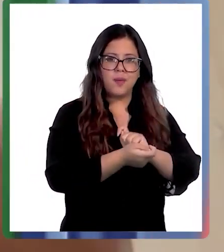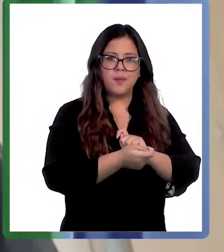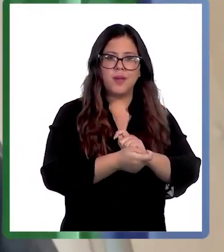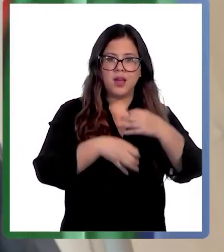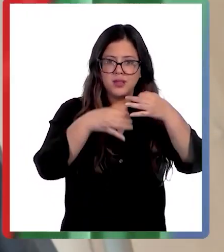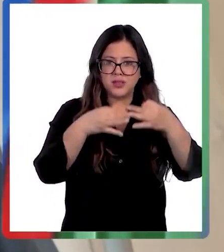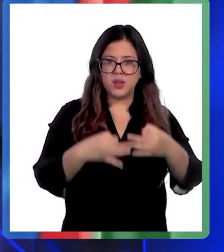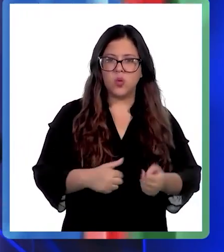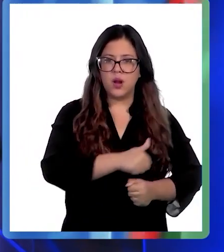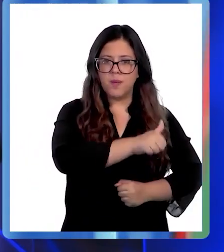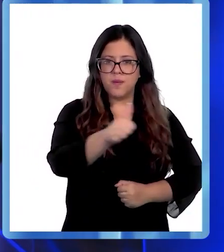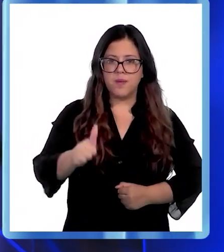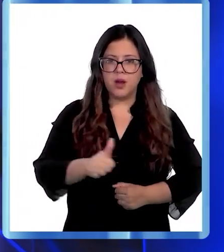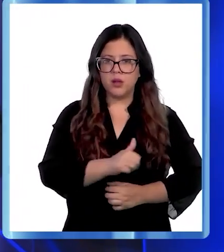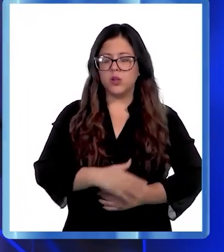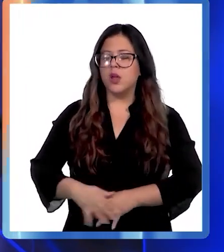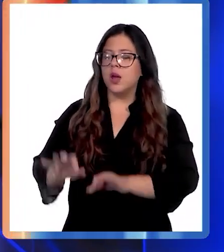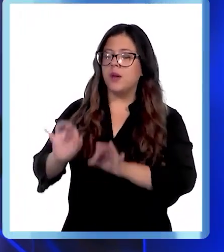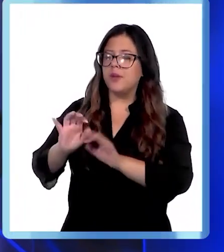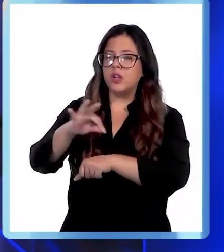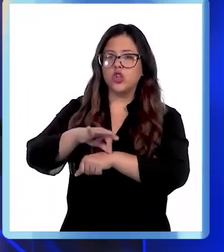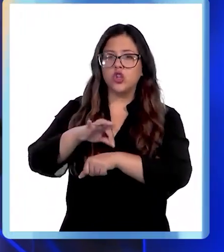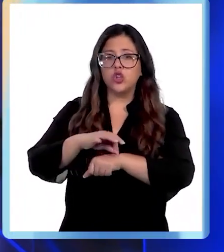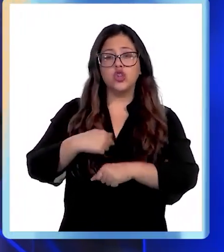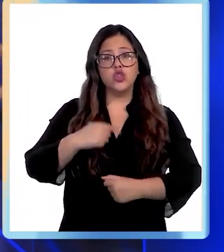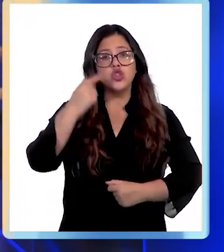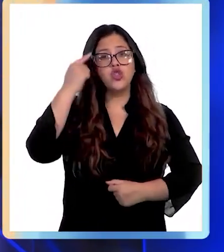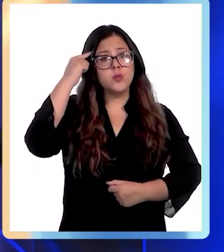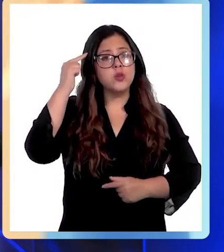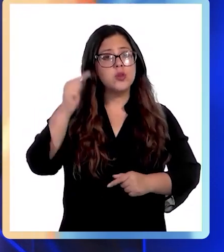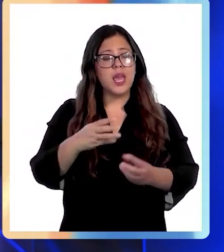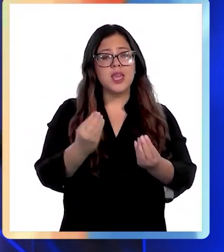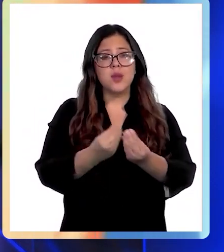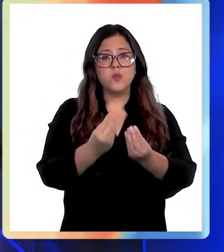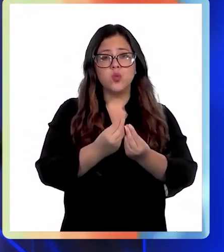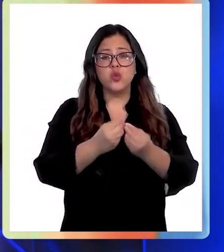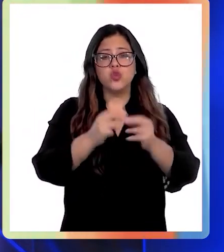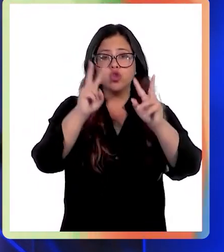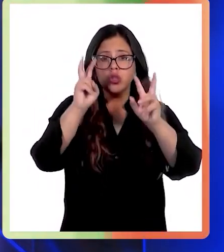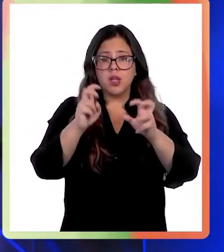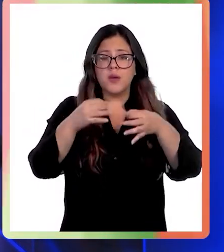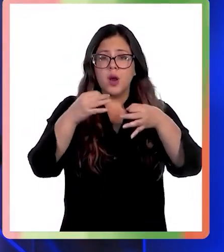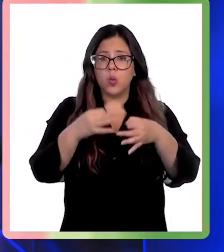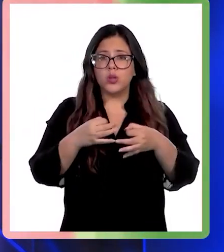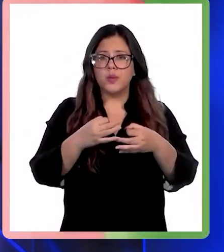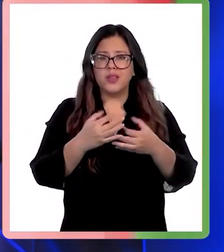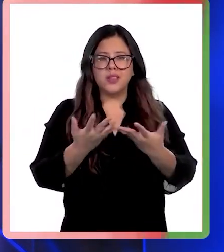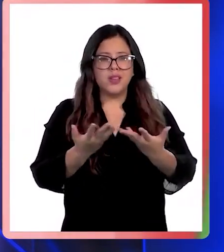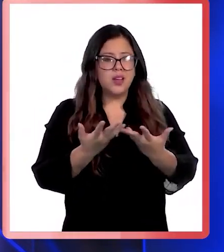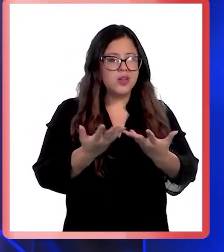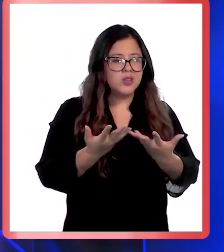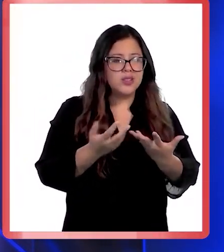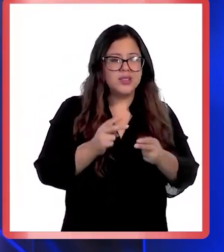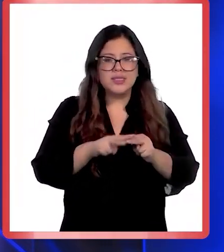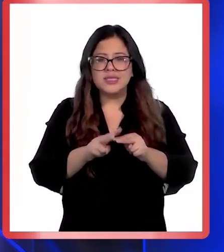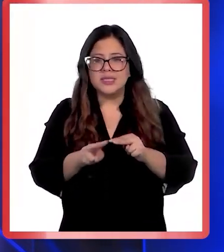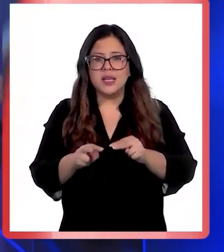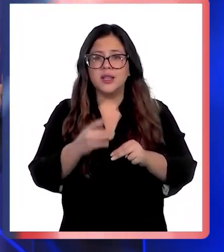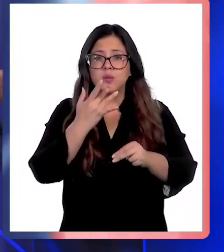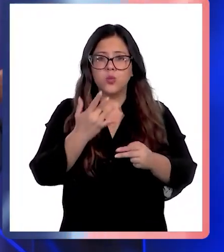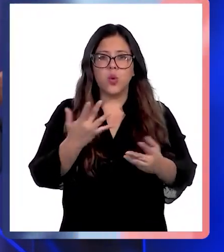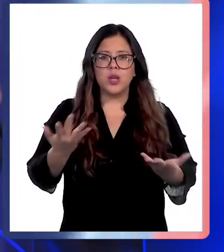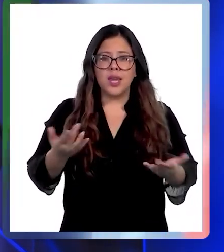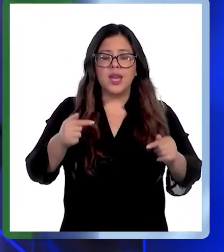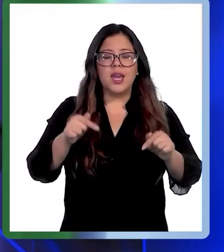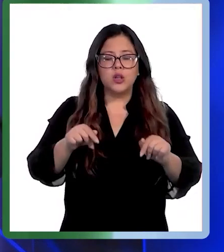más segura para todos. Perfecto, doctor. Acá asumo que hay hartos hilos un poco desde dónde tirar y desde dónde aferrarse, porque sin